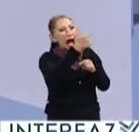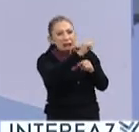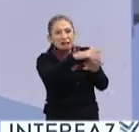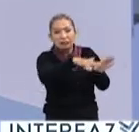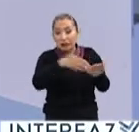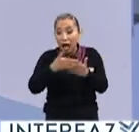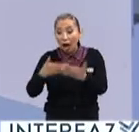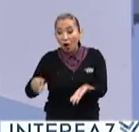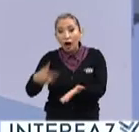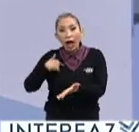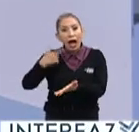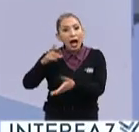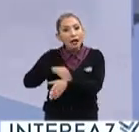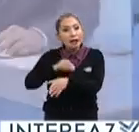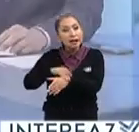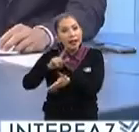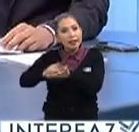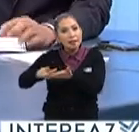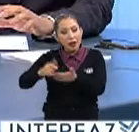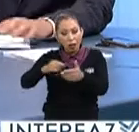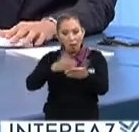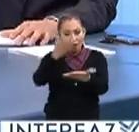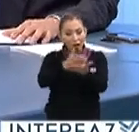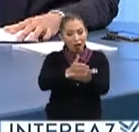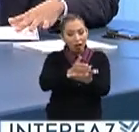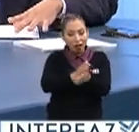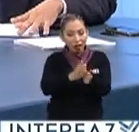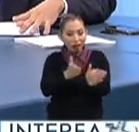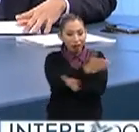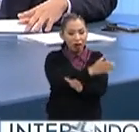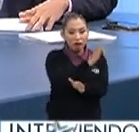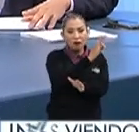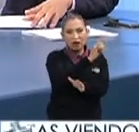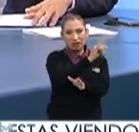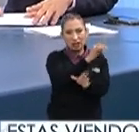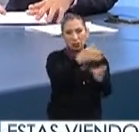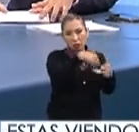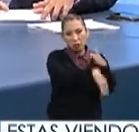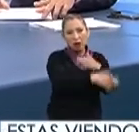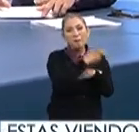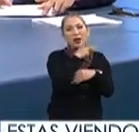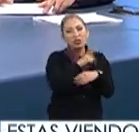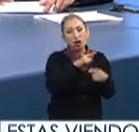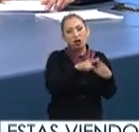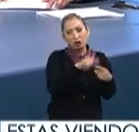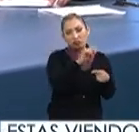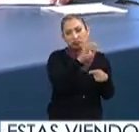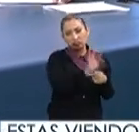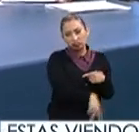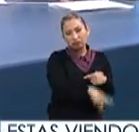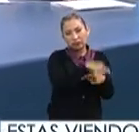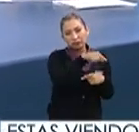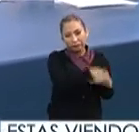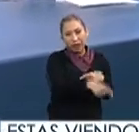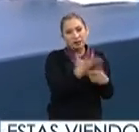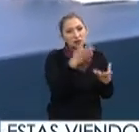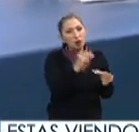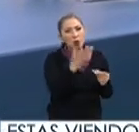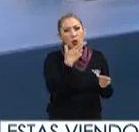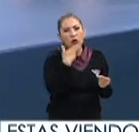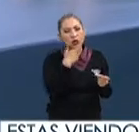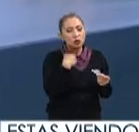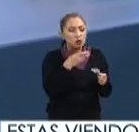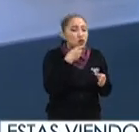este tiempo vamos a vivir muchos cambios. Las fósiles son aquellas que se agotan, ¿no? Como el petróleo. Es correcto, son no